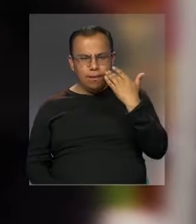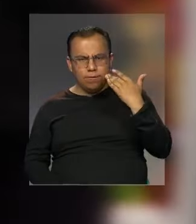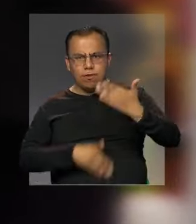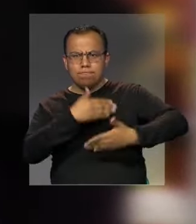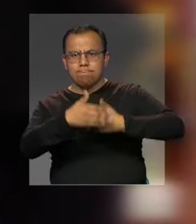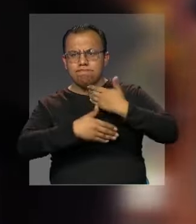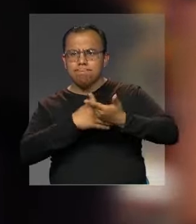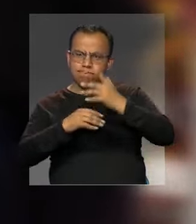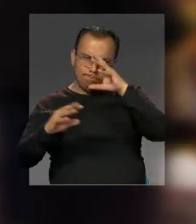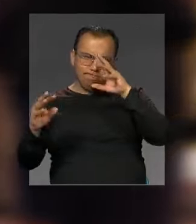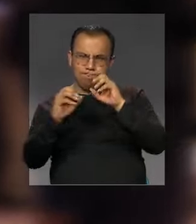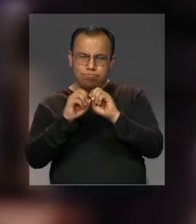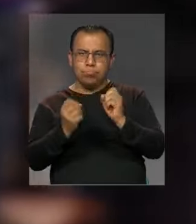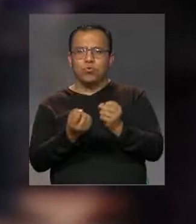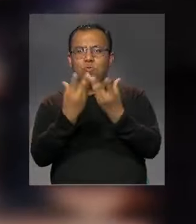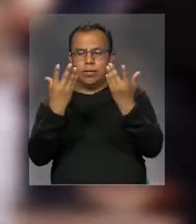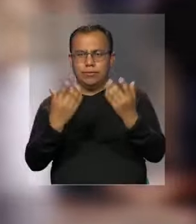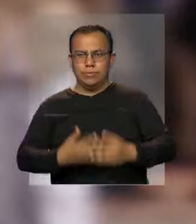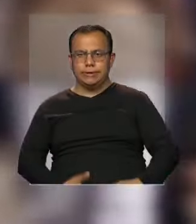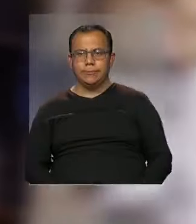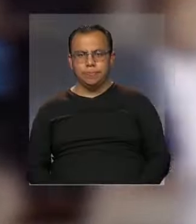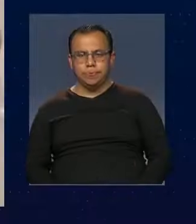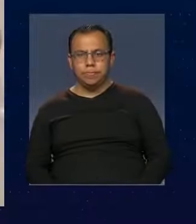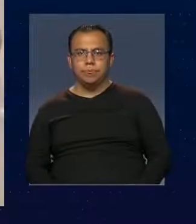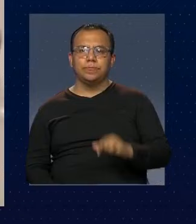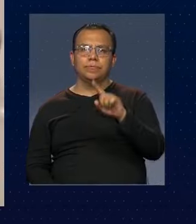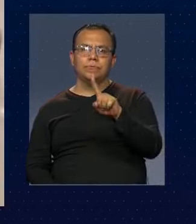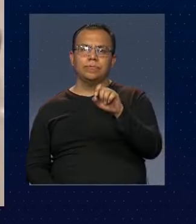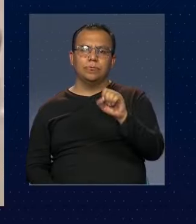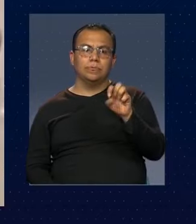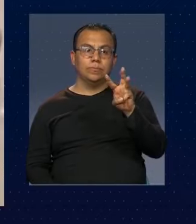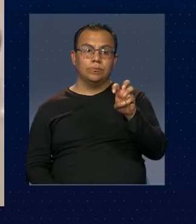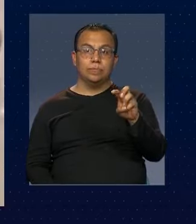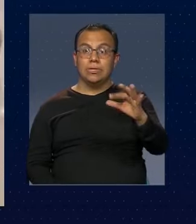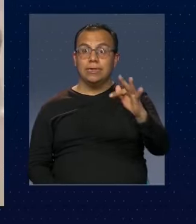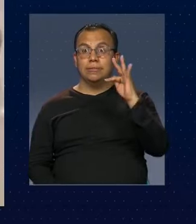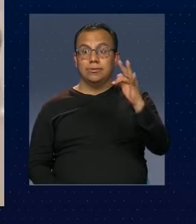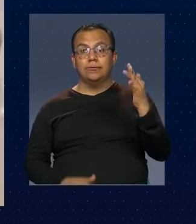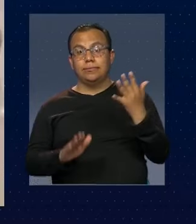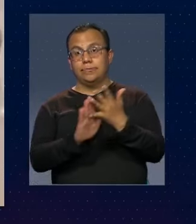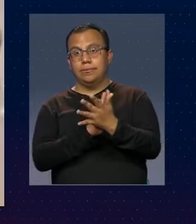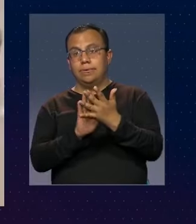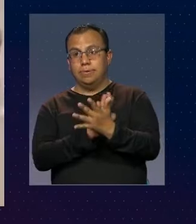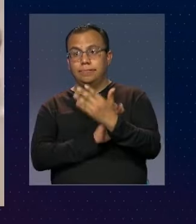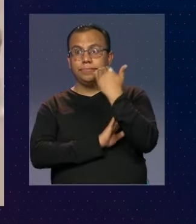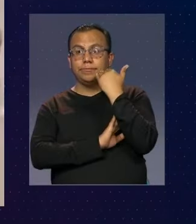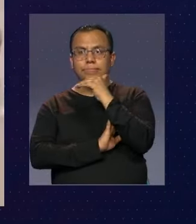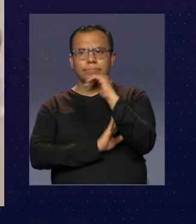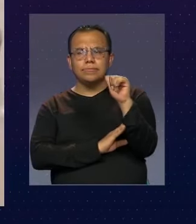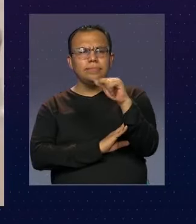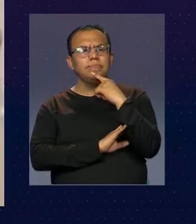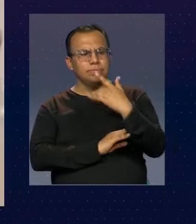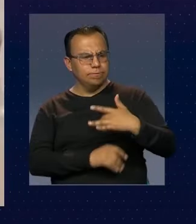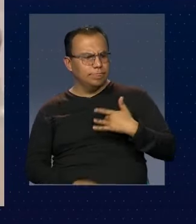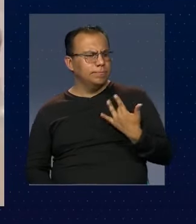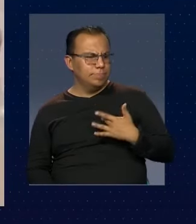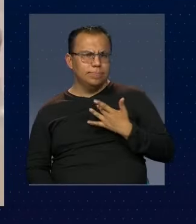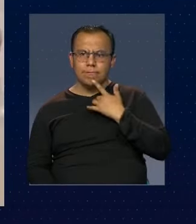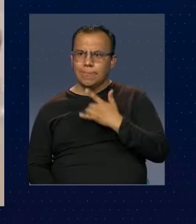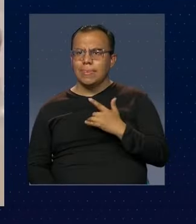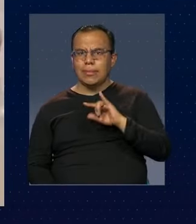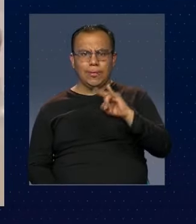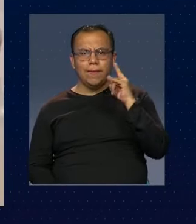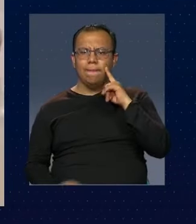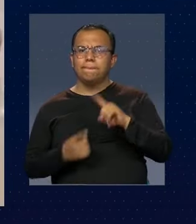para concertar cifras. Logramos recoger 108 testimonios de mujeres que sintieron que